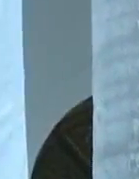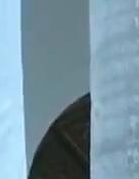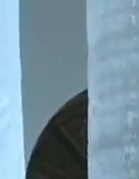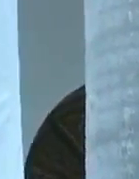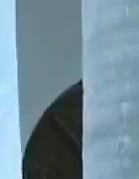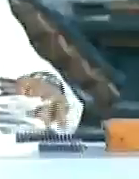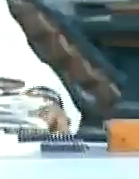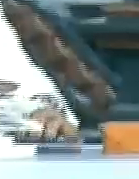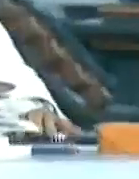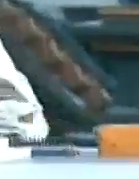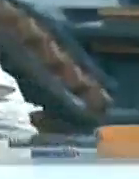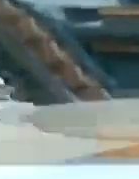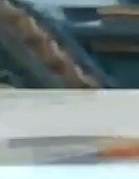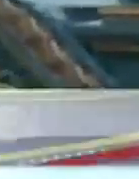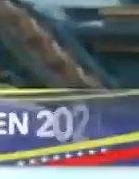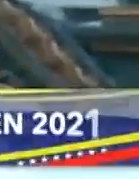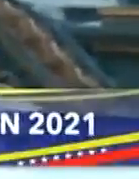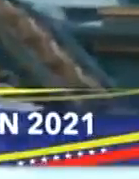El negrito fullero.